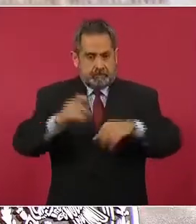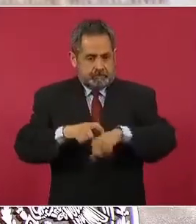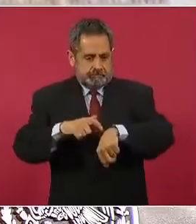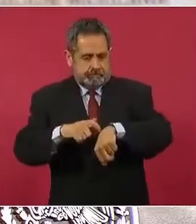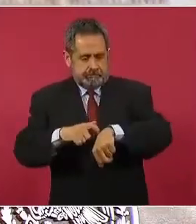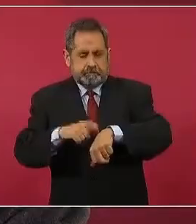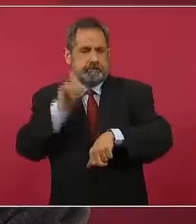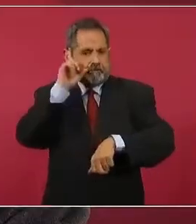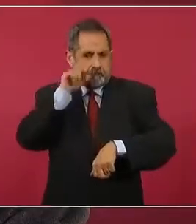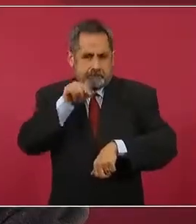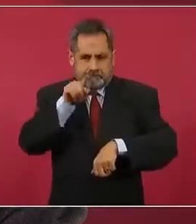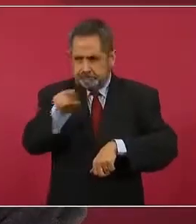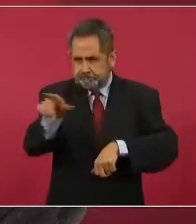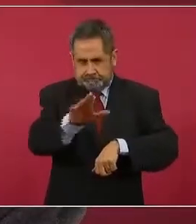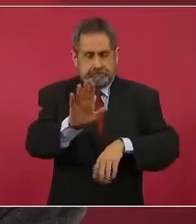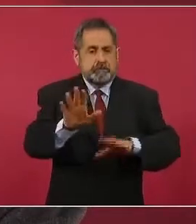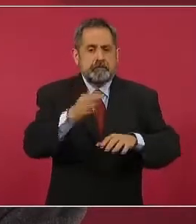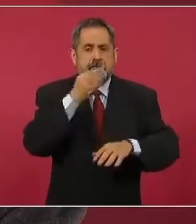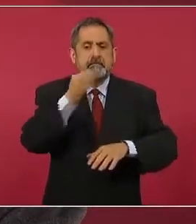en los